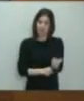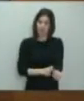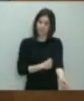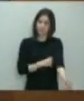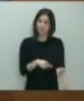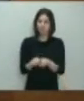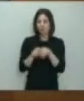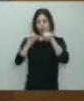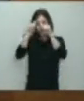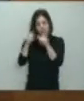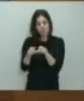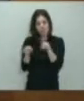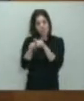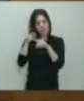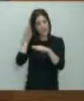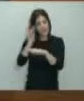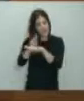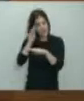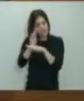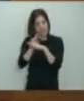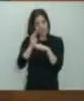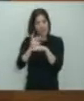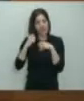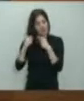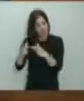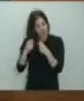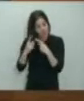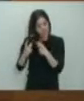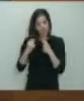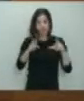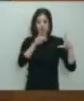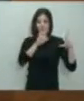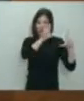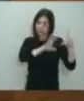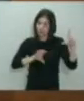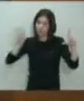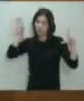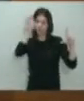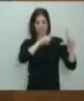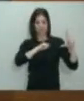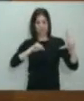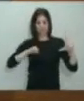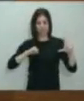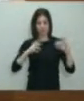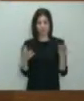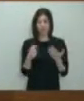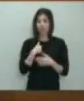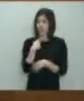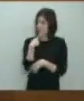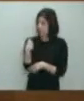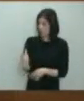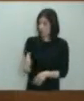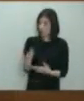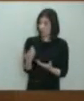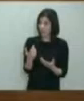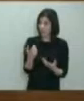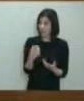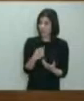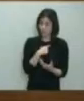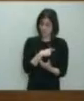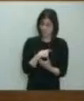de financiar el gasto corriente de las comunidades autónomas. Y yo se lo decía, nos parece